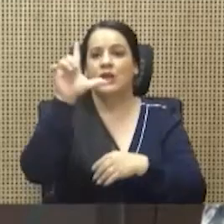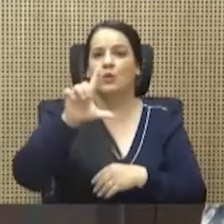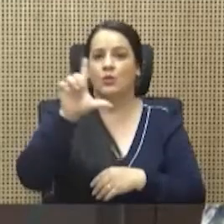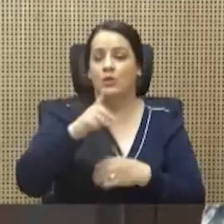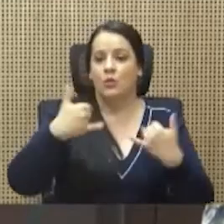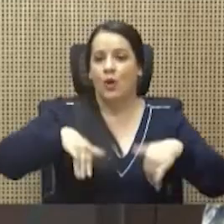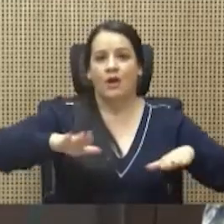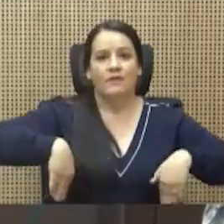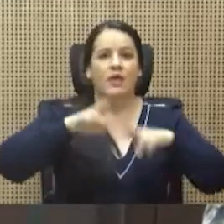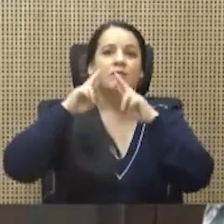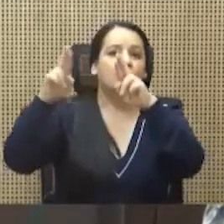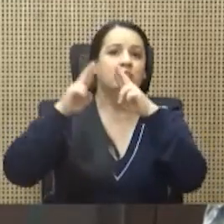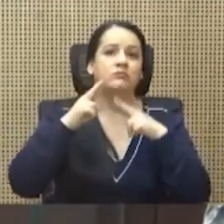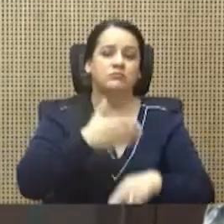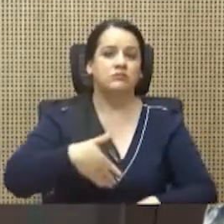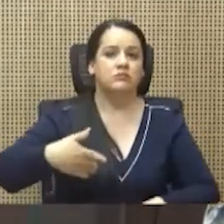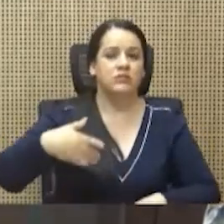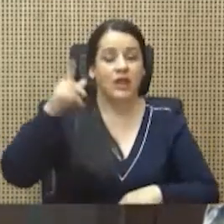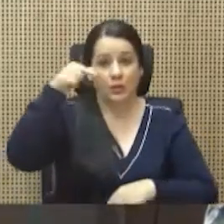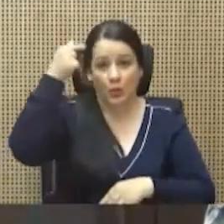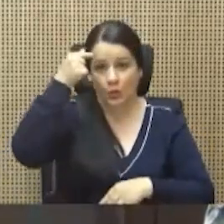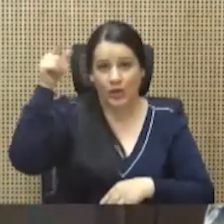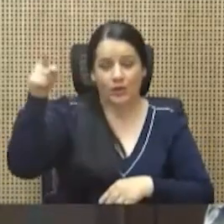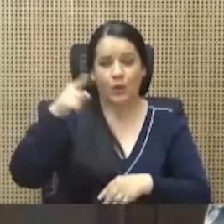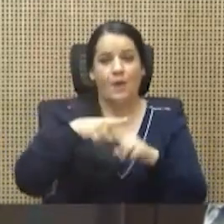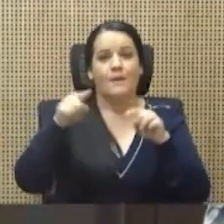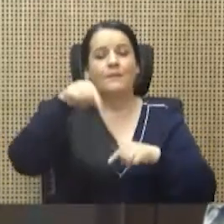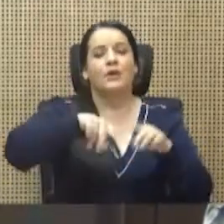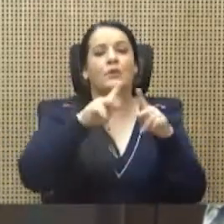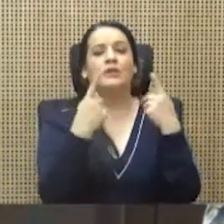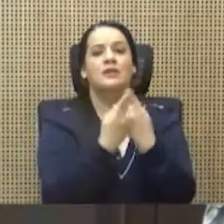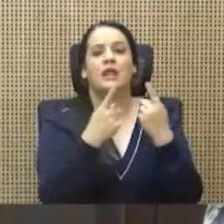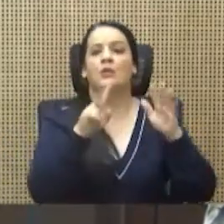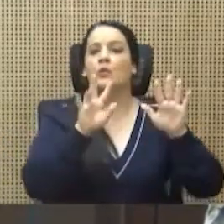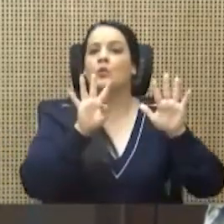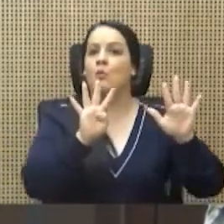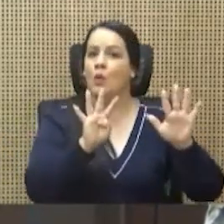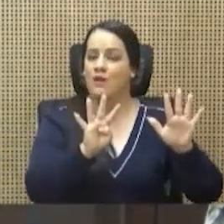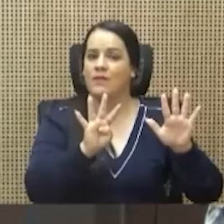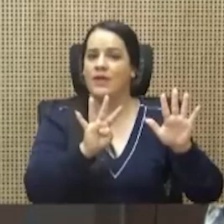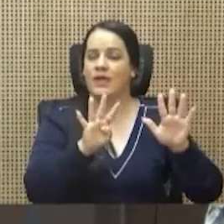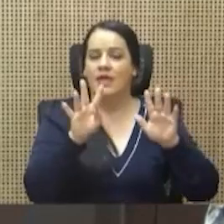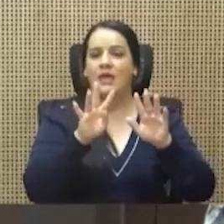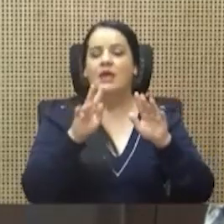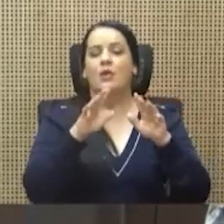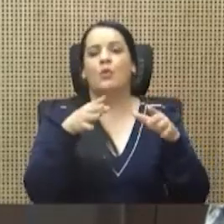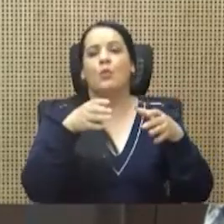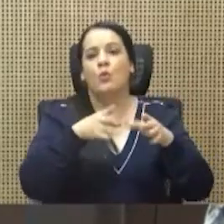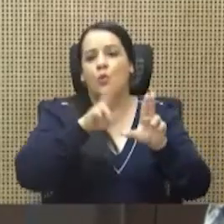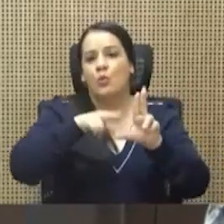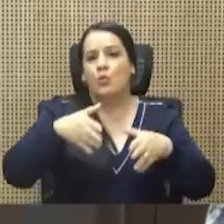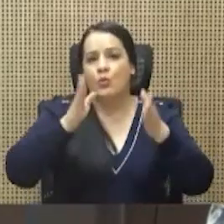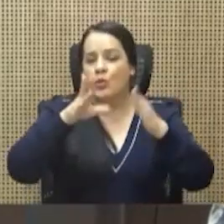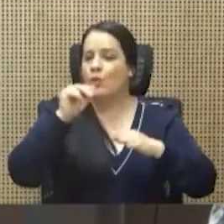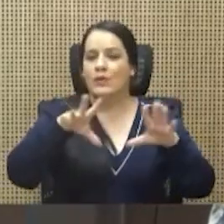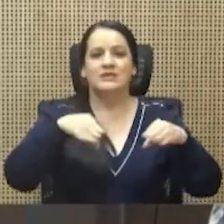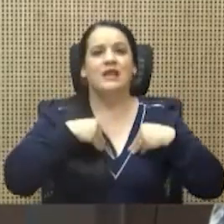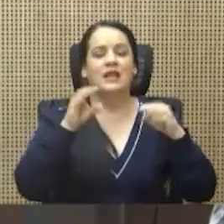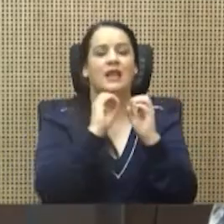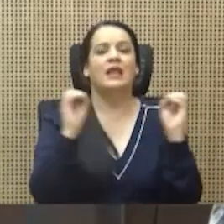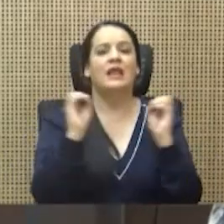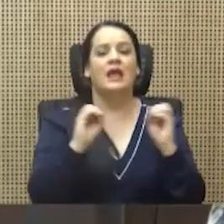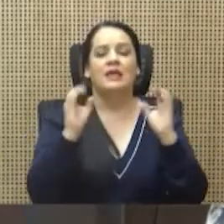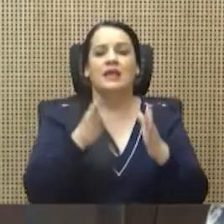parte del gobierno. Pero esta fracción, estas 9 curules, no va a aceptar que nadie diga que le da vergüenza la labor que